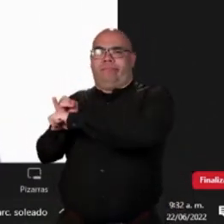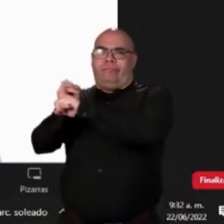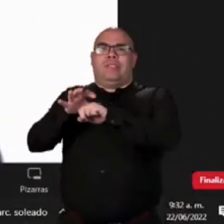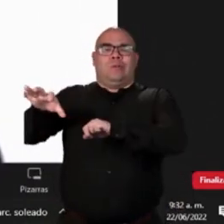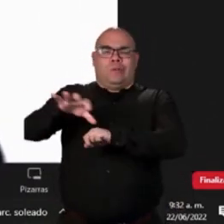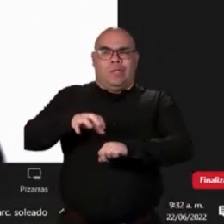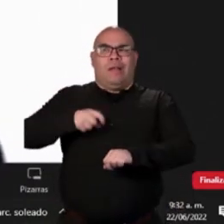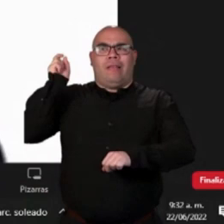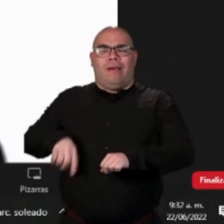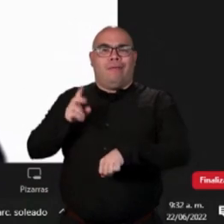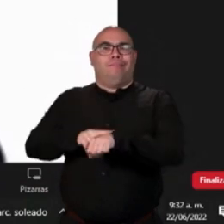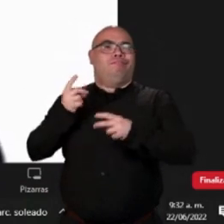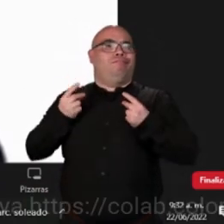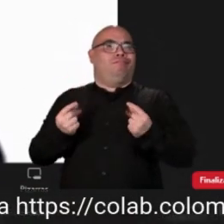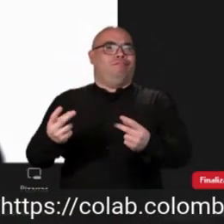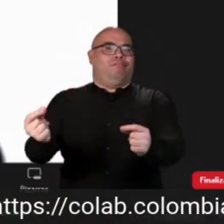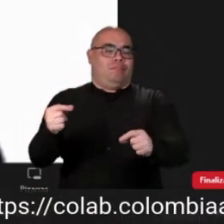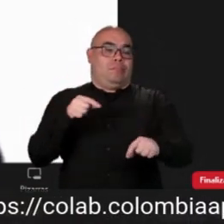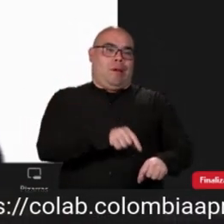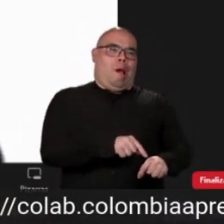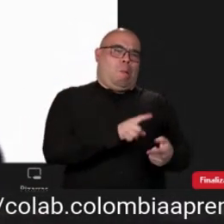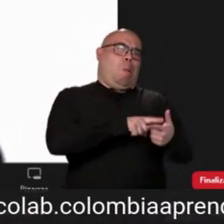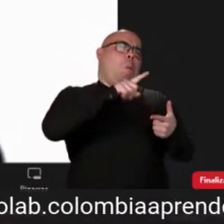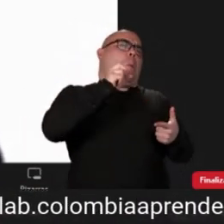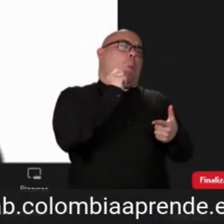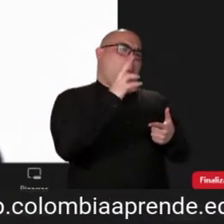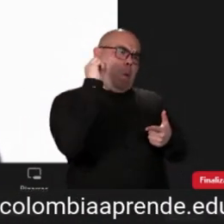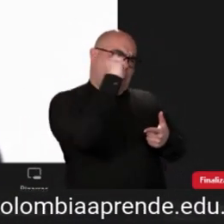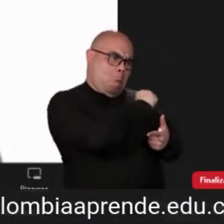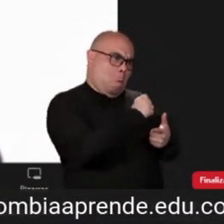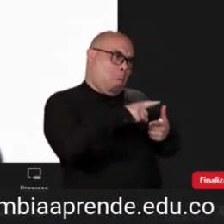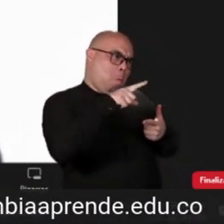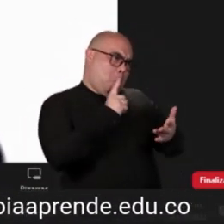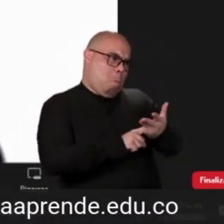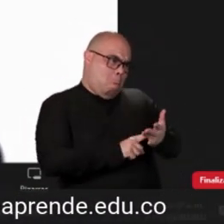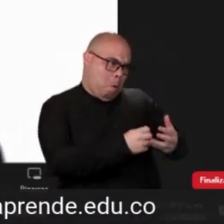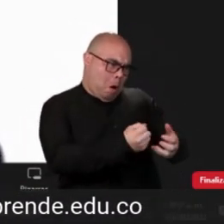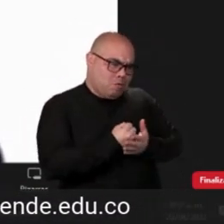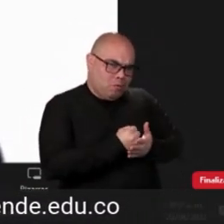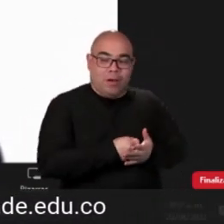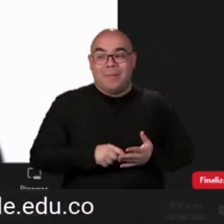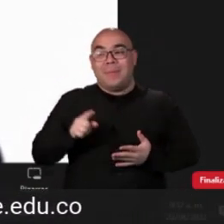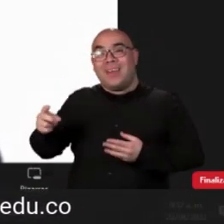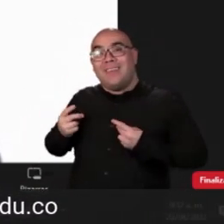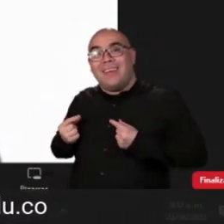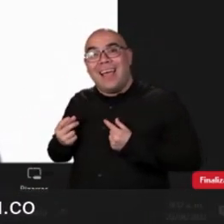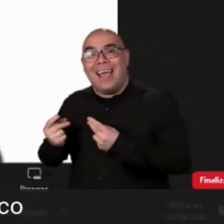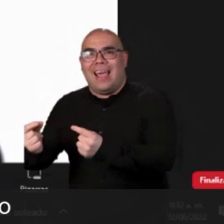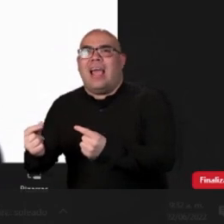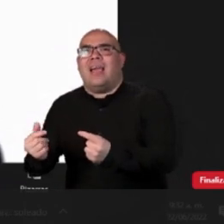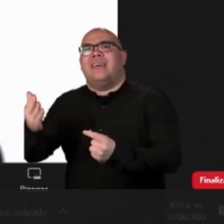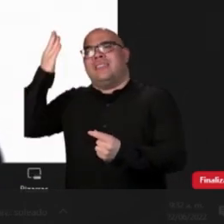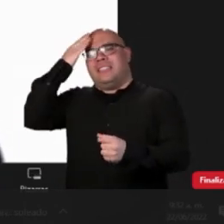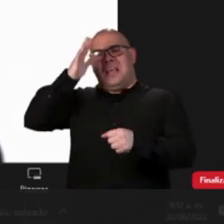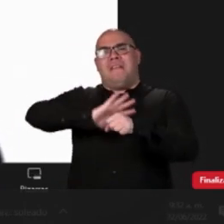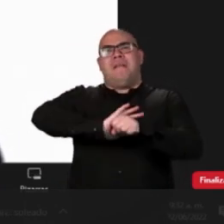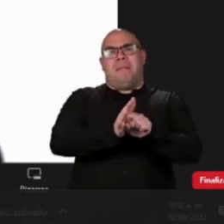ejecutar. Es un tema que vimos con la pandemia que podemos hacerlo ante una emergencia.